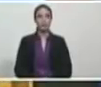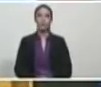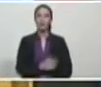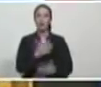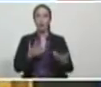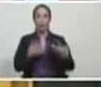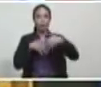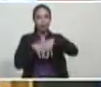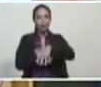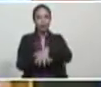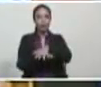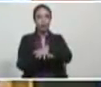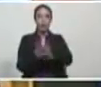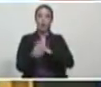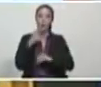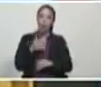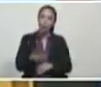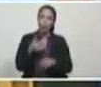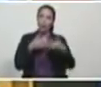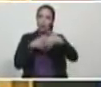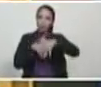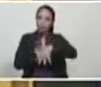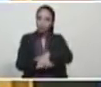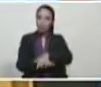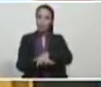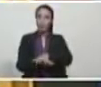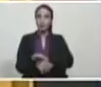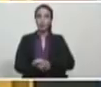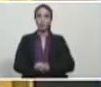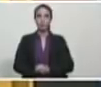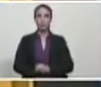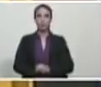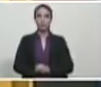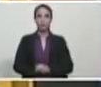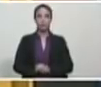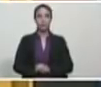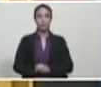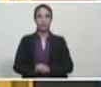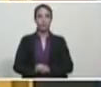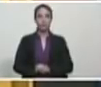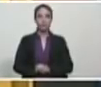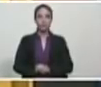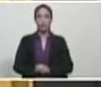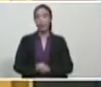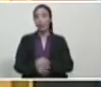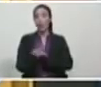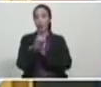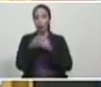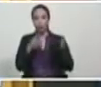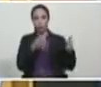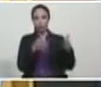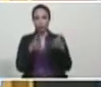engranar toda esa capacidad productiva. Hay dos líneas vitales.